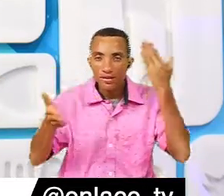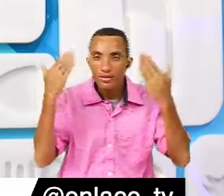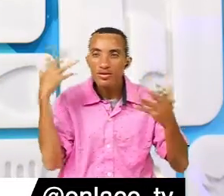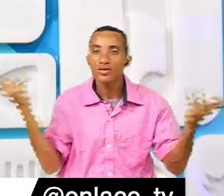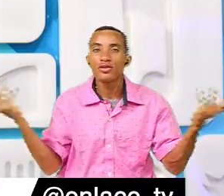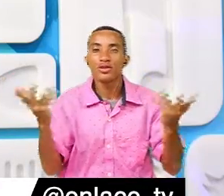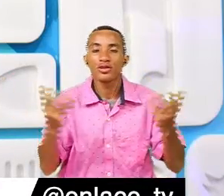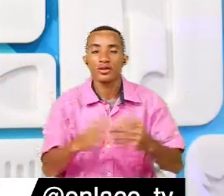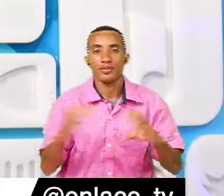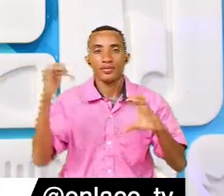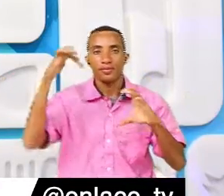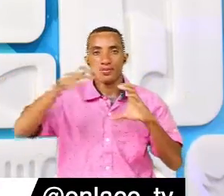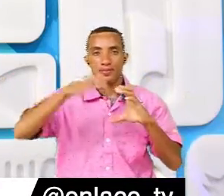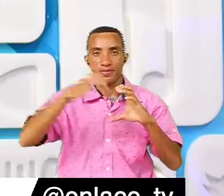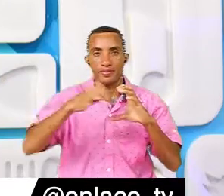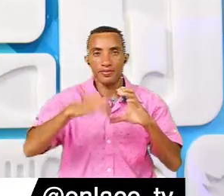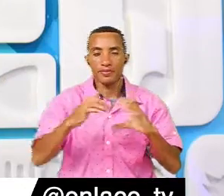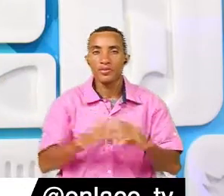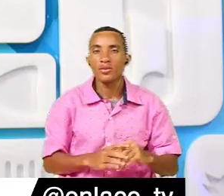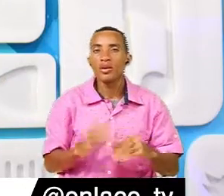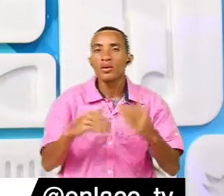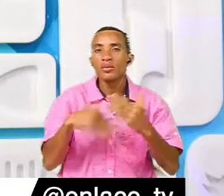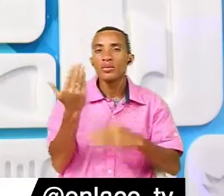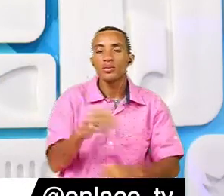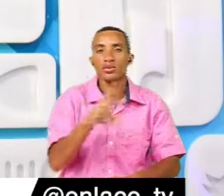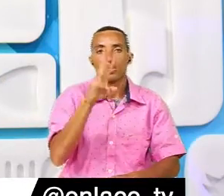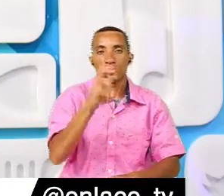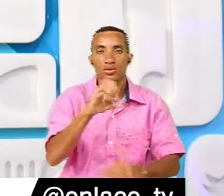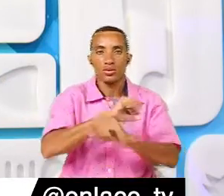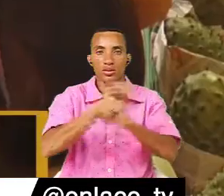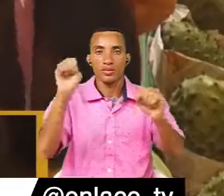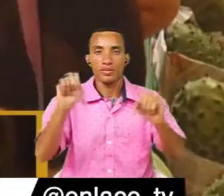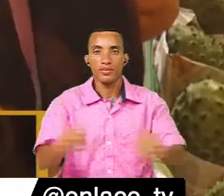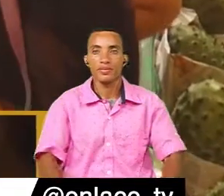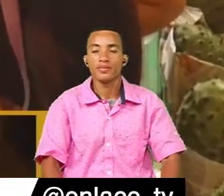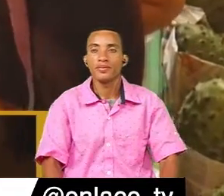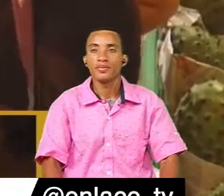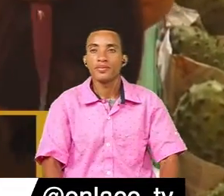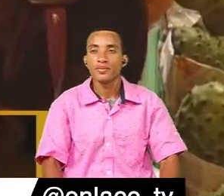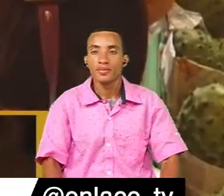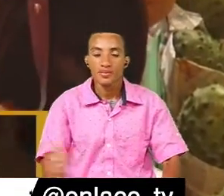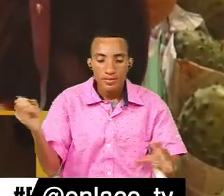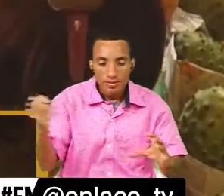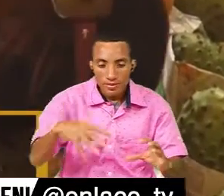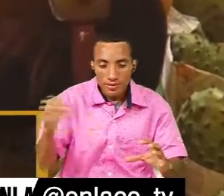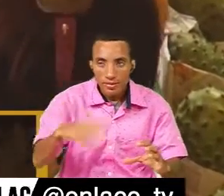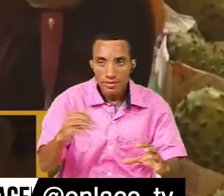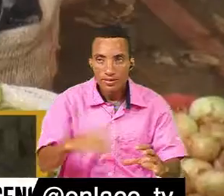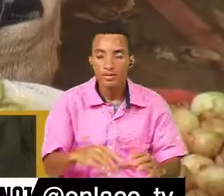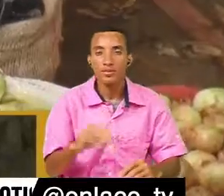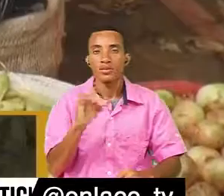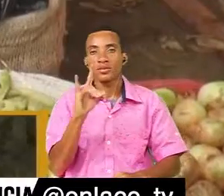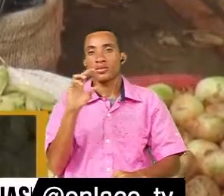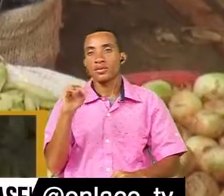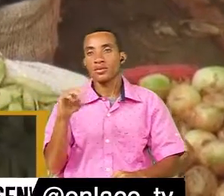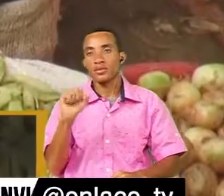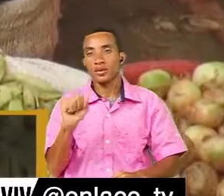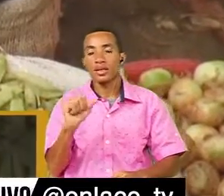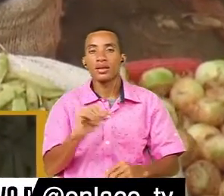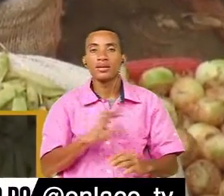Comercial CPC a partir de las 8 de la mañana. El segundo mercado campesino organizado por Humata contará con la presencia